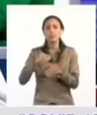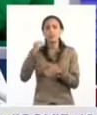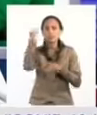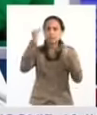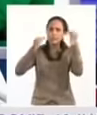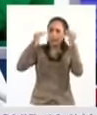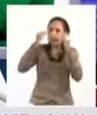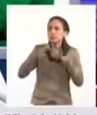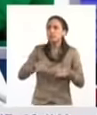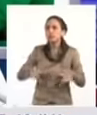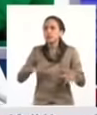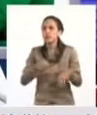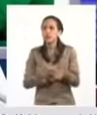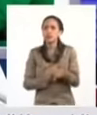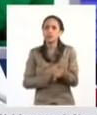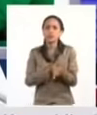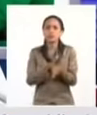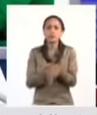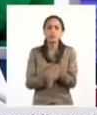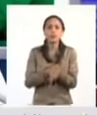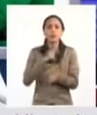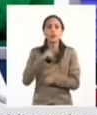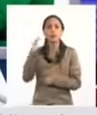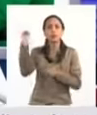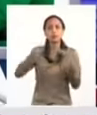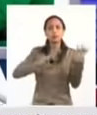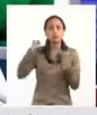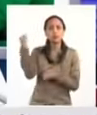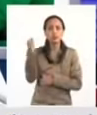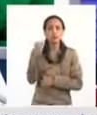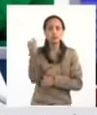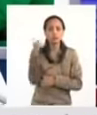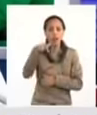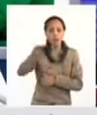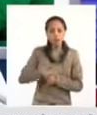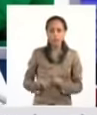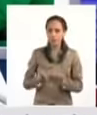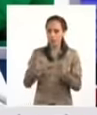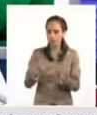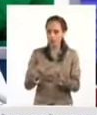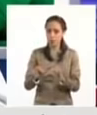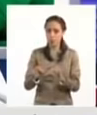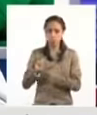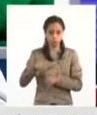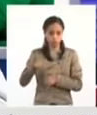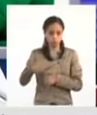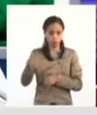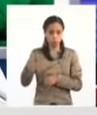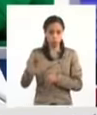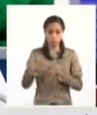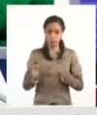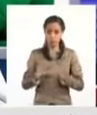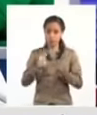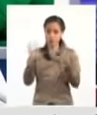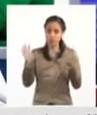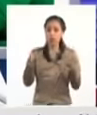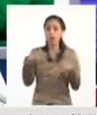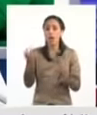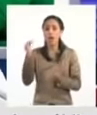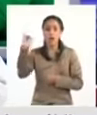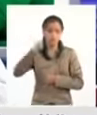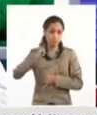situación de los viajeros internacionales, que aquí informamos todas las mañanas cuántos se diagnostican, cuántos